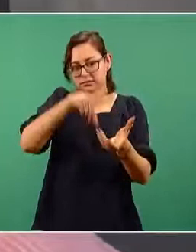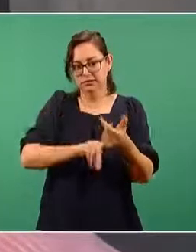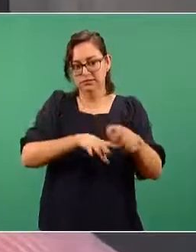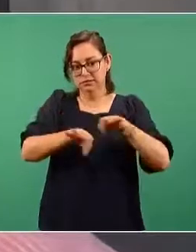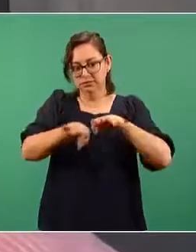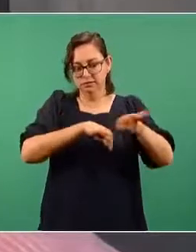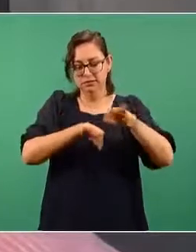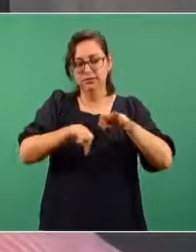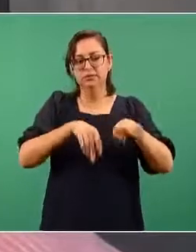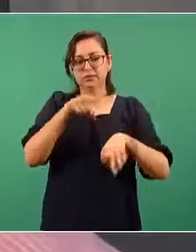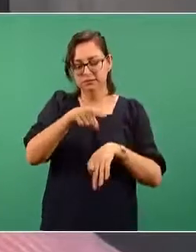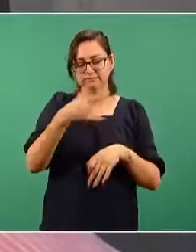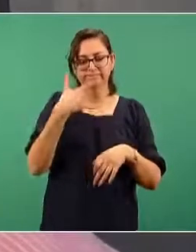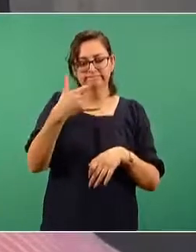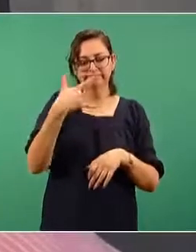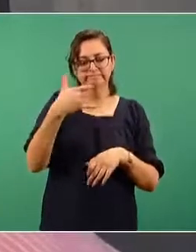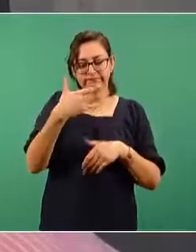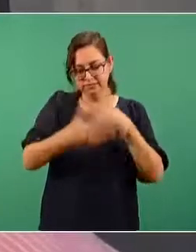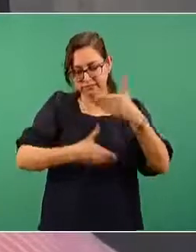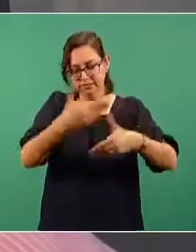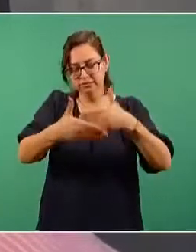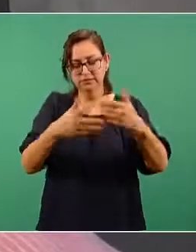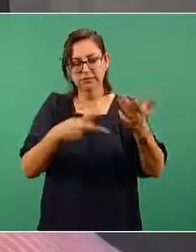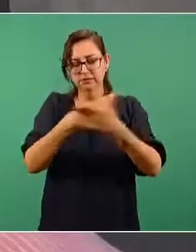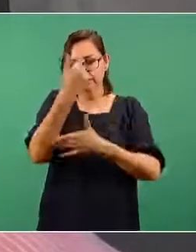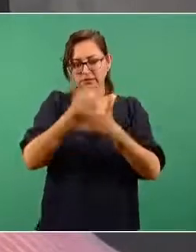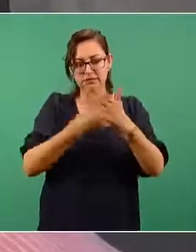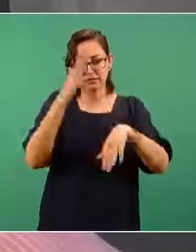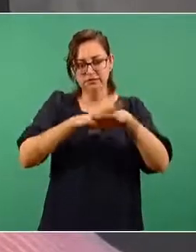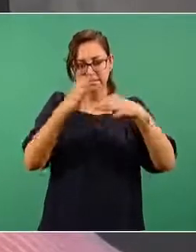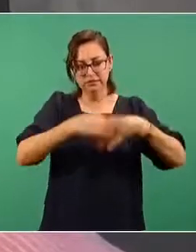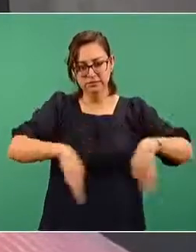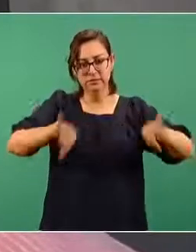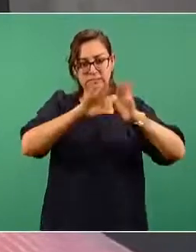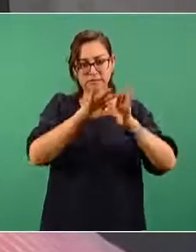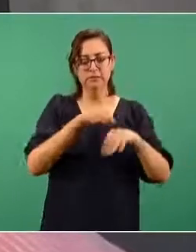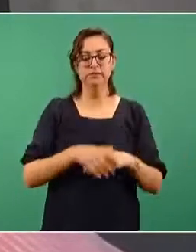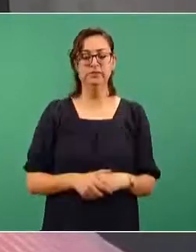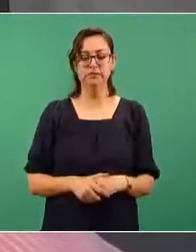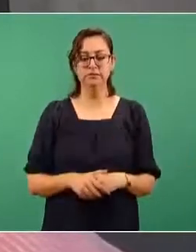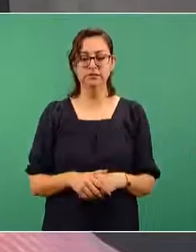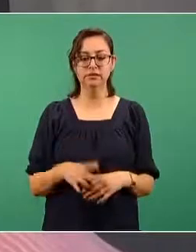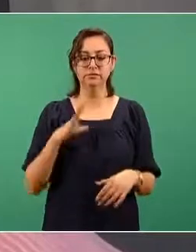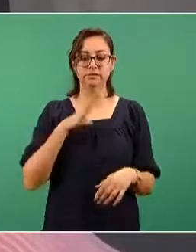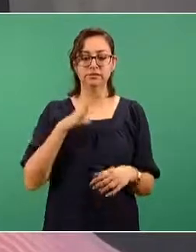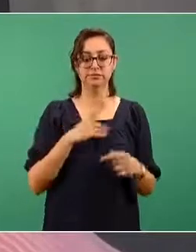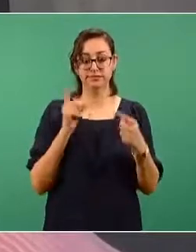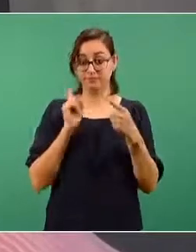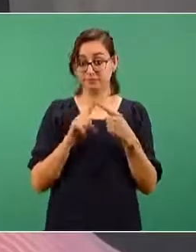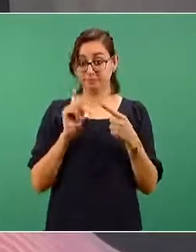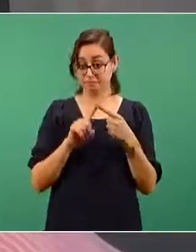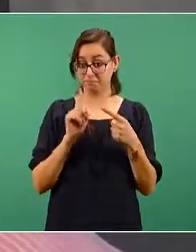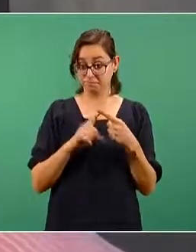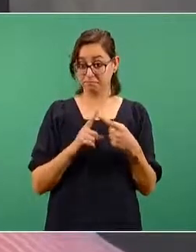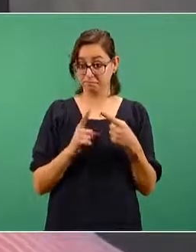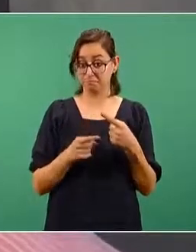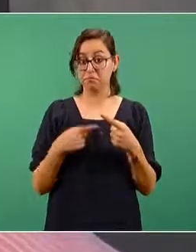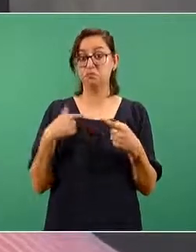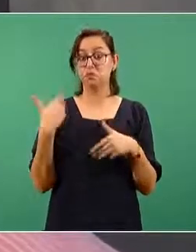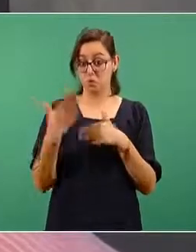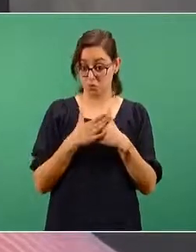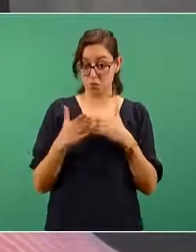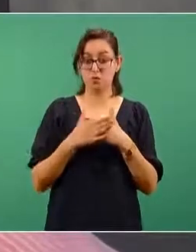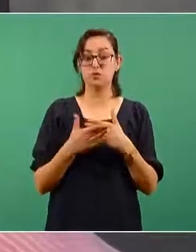los proyectos con mayor potencial o más exitosos. Hay uno en particular que próximamente tendremos el privilegio de que nos